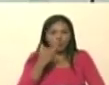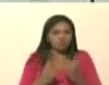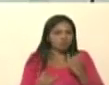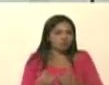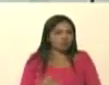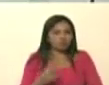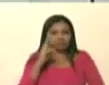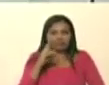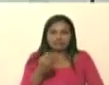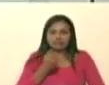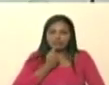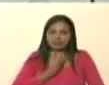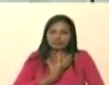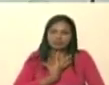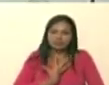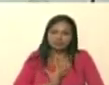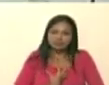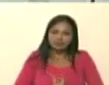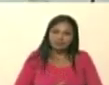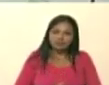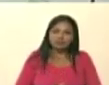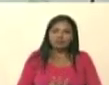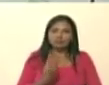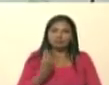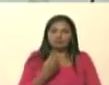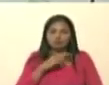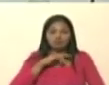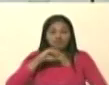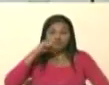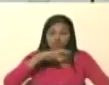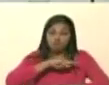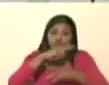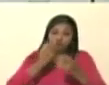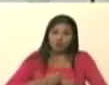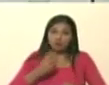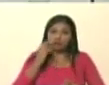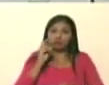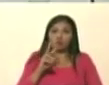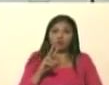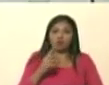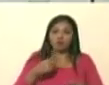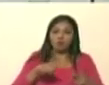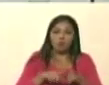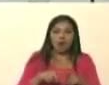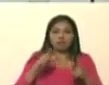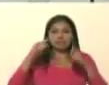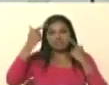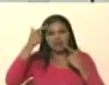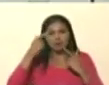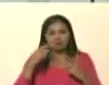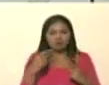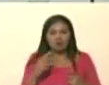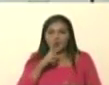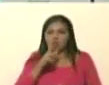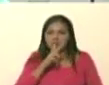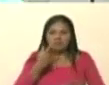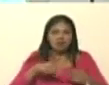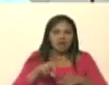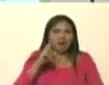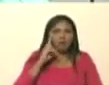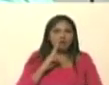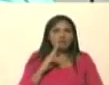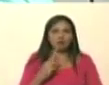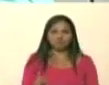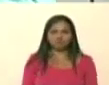conmovedores dura duro lo que nos hablaba nuestro comandante chávez la tragedia de bolívar la carga